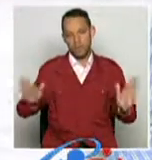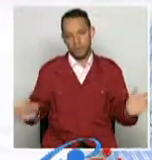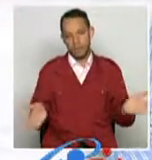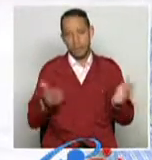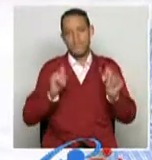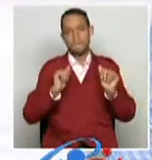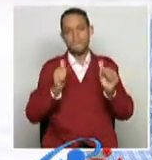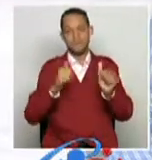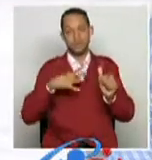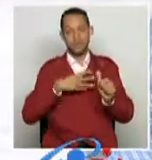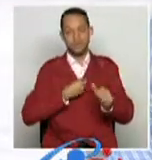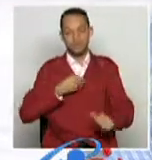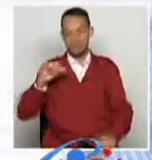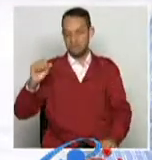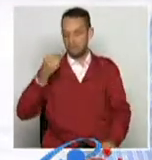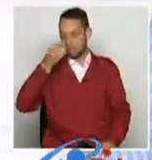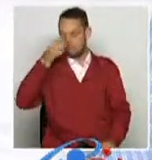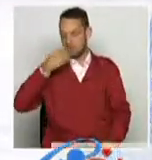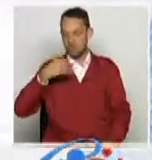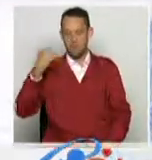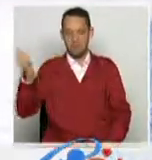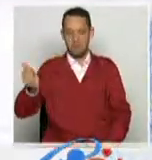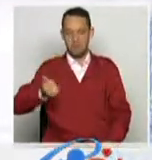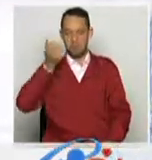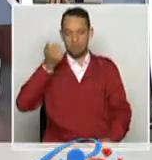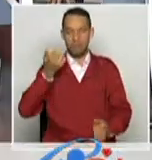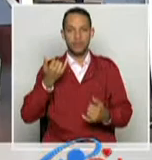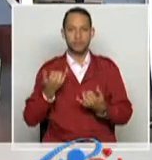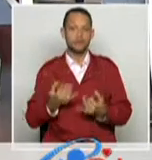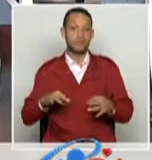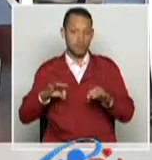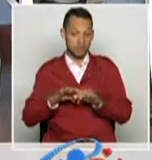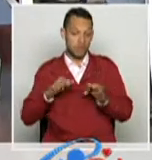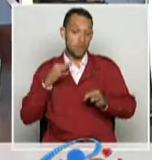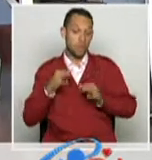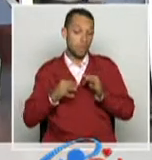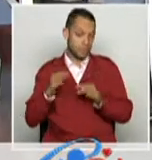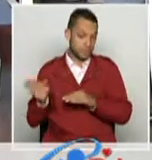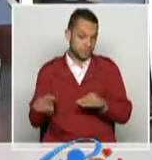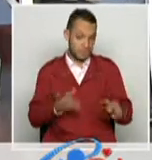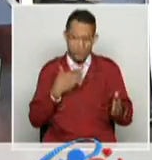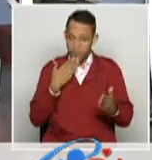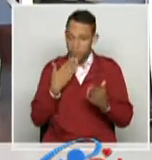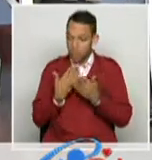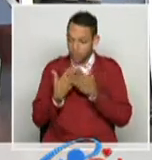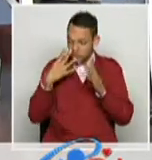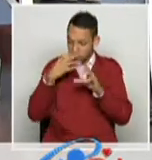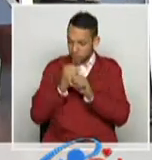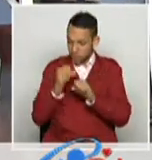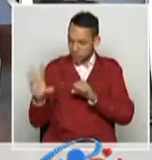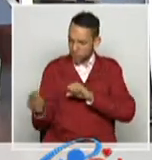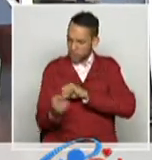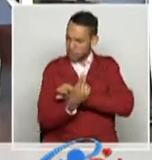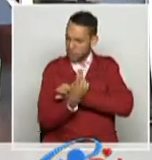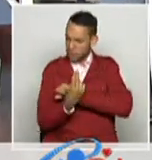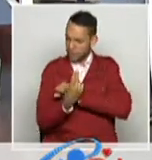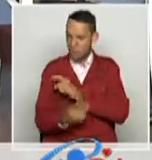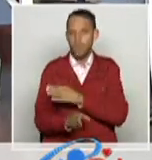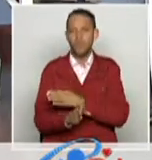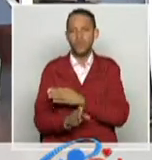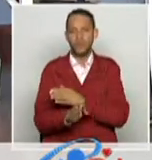que menos cuidado le ponemos. Doctor Jorge Enrique Rojas, ¿qué tal? Muy bien, Iván, muchas gracias y todos ustedes seguimos en